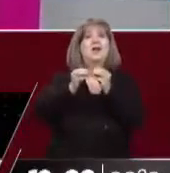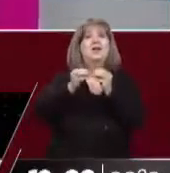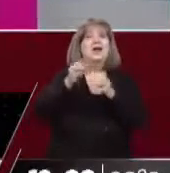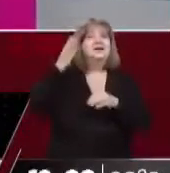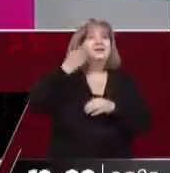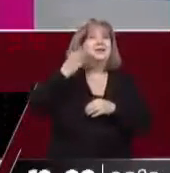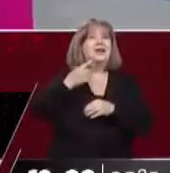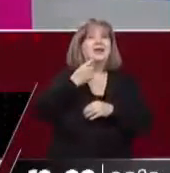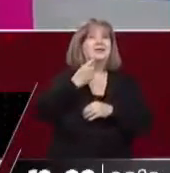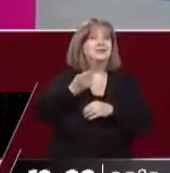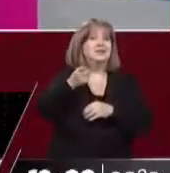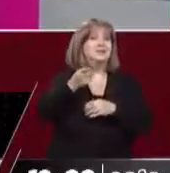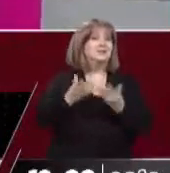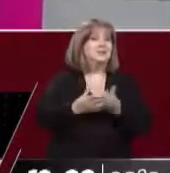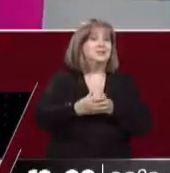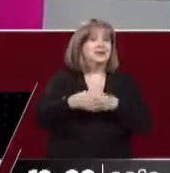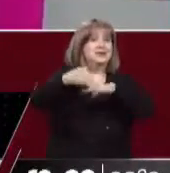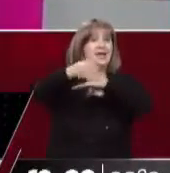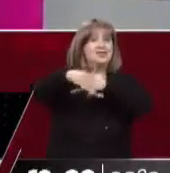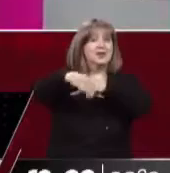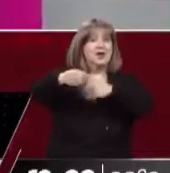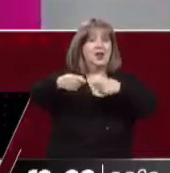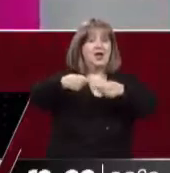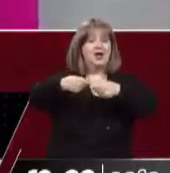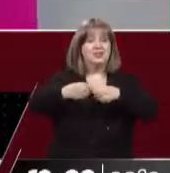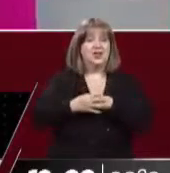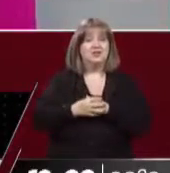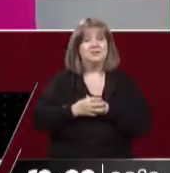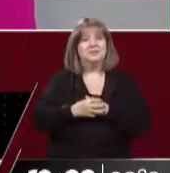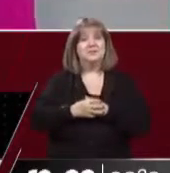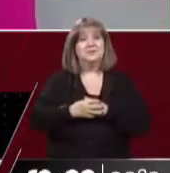usted tiene algo que decirlo, si ha visto un panorama distinto al que estamos mencionando.